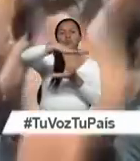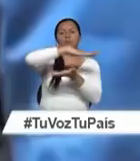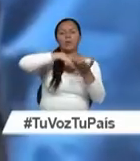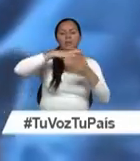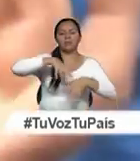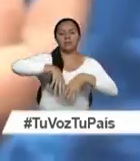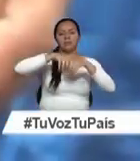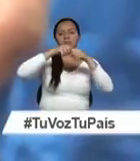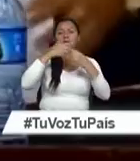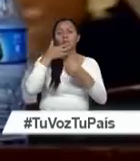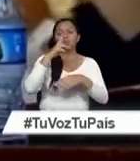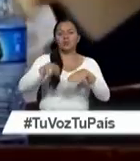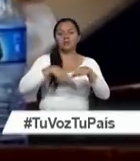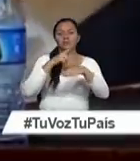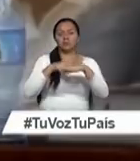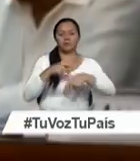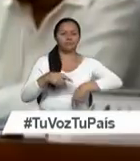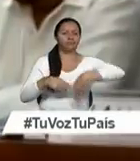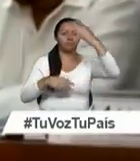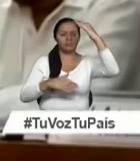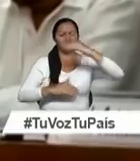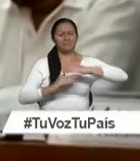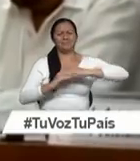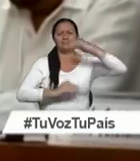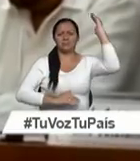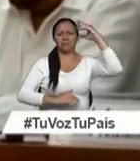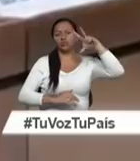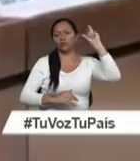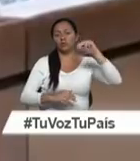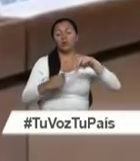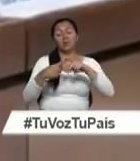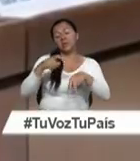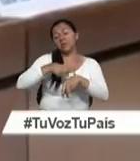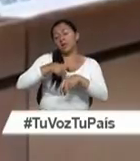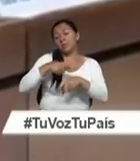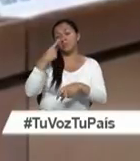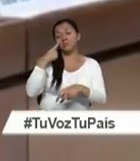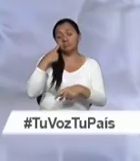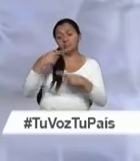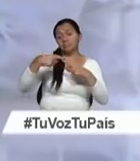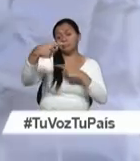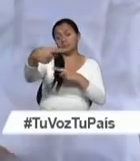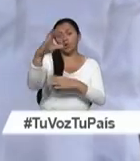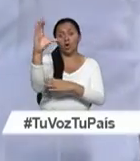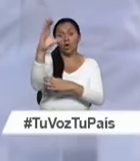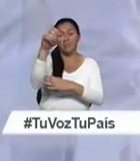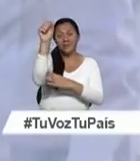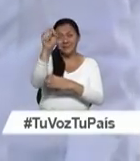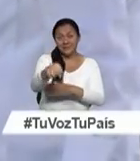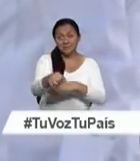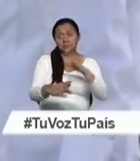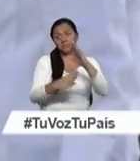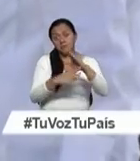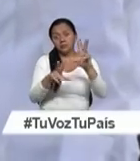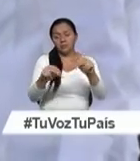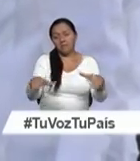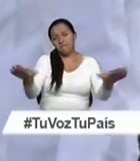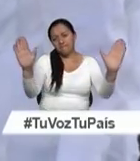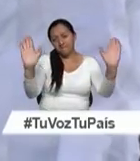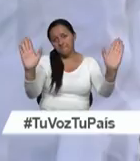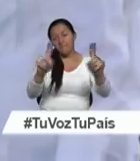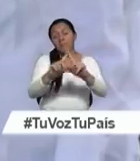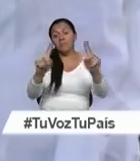el consolidado nacional. Ahora solo el tiempo lo dirá si Colombia finalmente consigue la tan anhelada paz